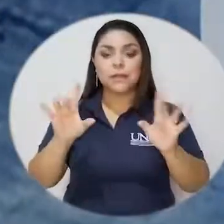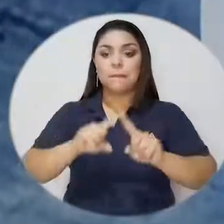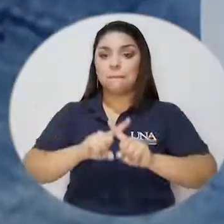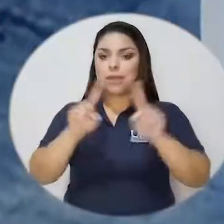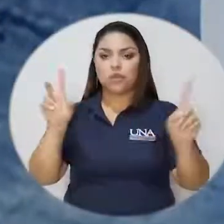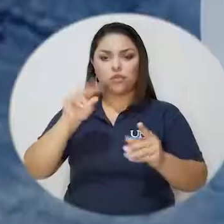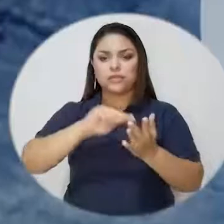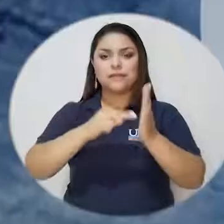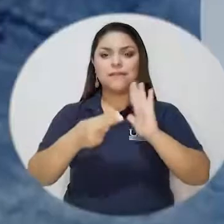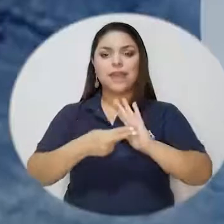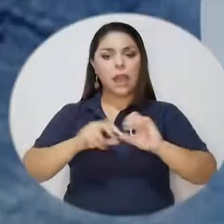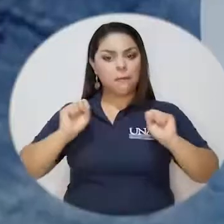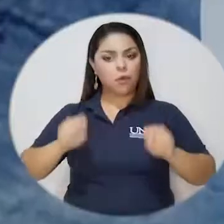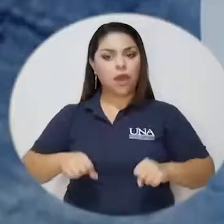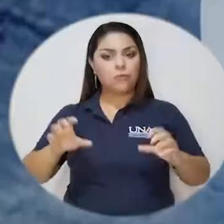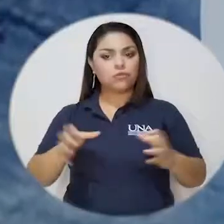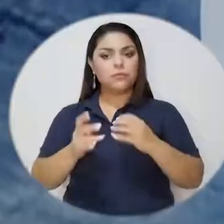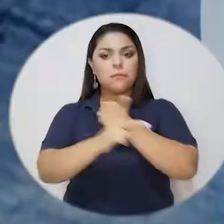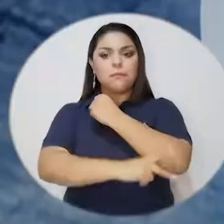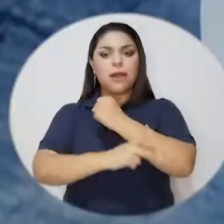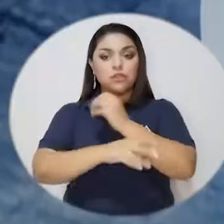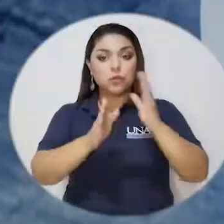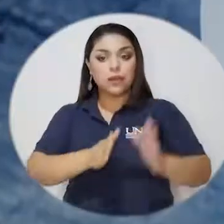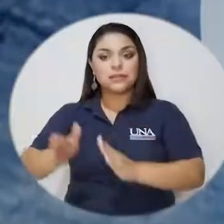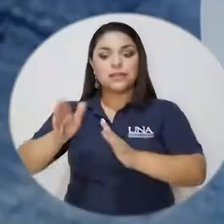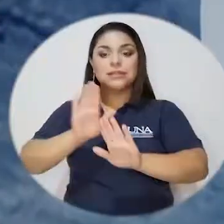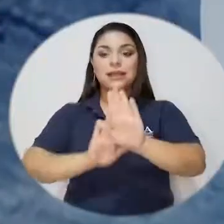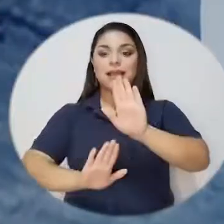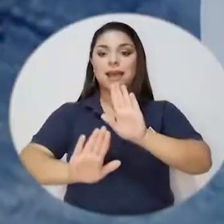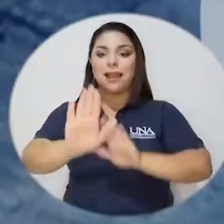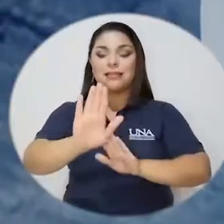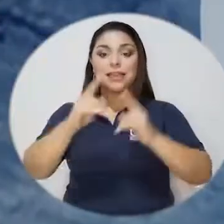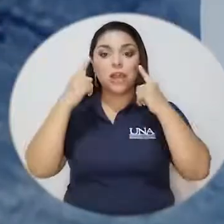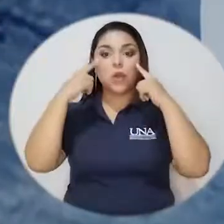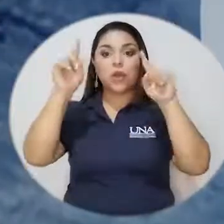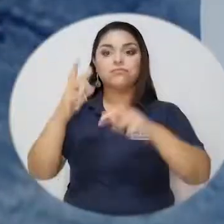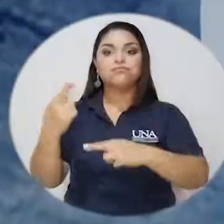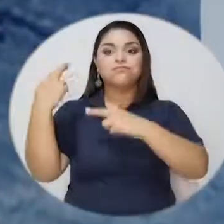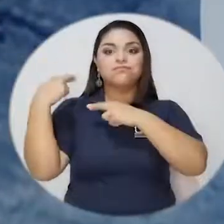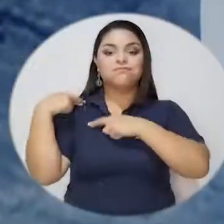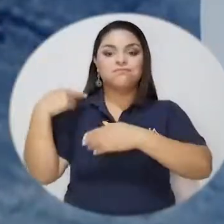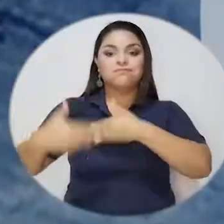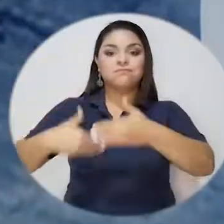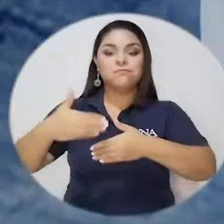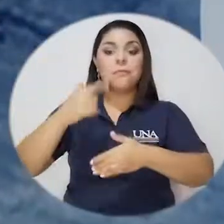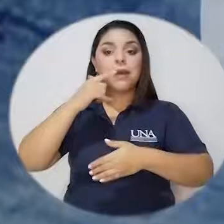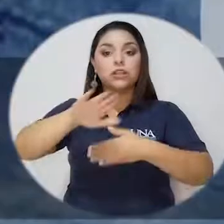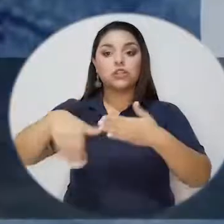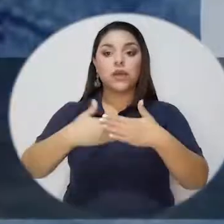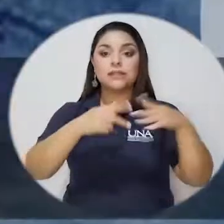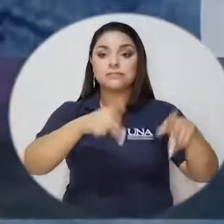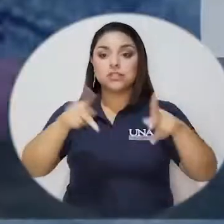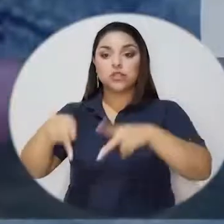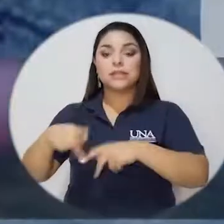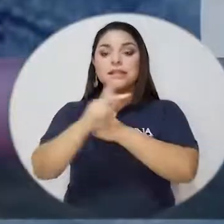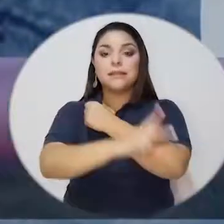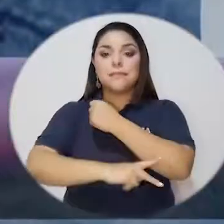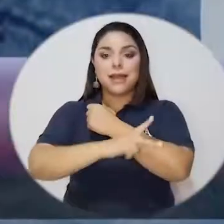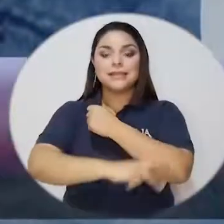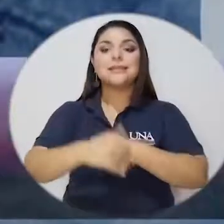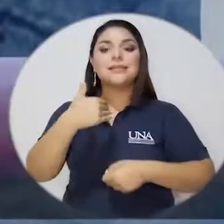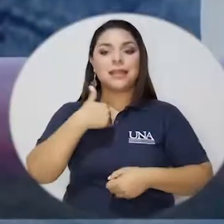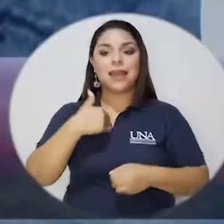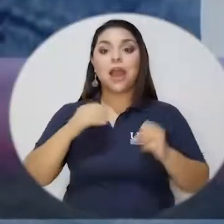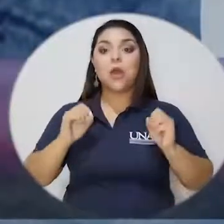no podamos como país organizarnos para salir adelante y sacar esa tarea para que pues todas las personas del país vuelvan a tener